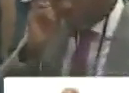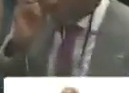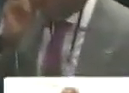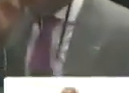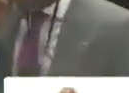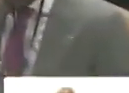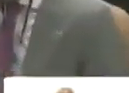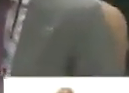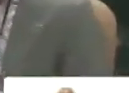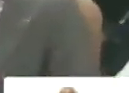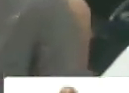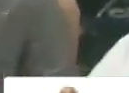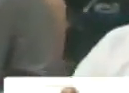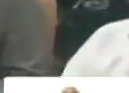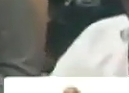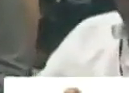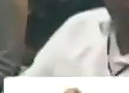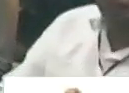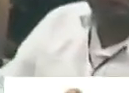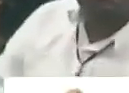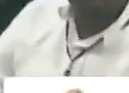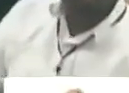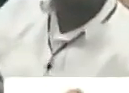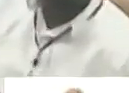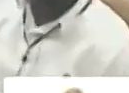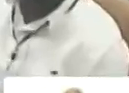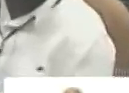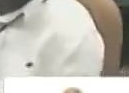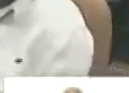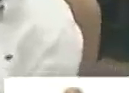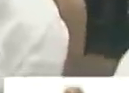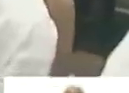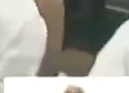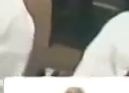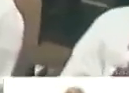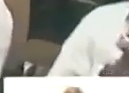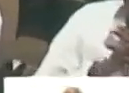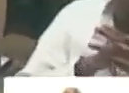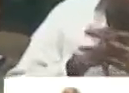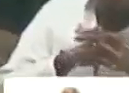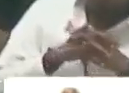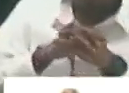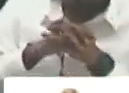Antigua Barbuda, Santa Lucía, San Cristóbal y Nieves.